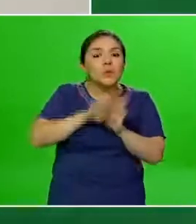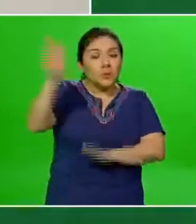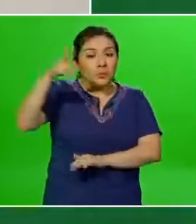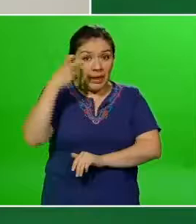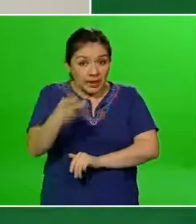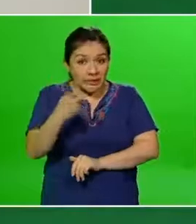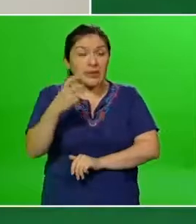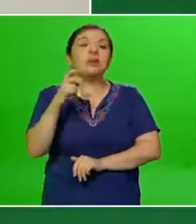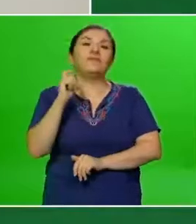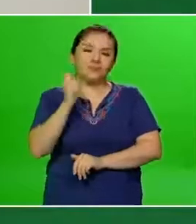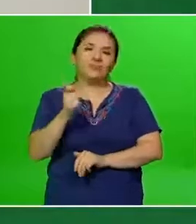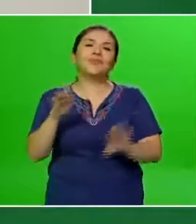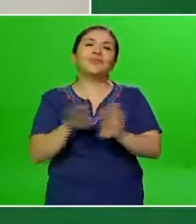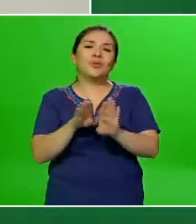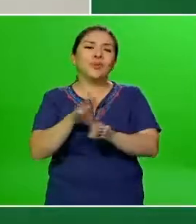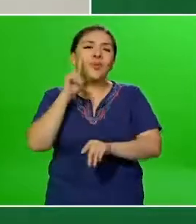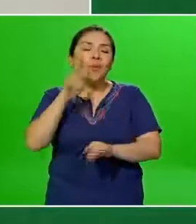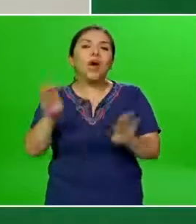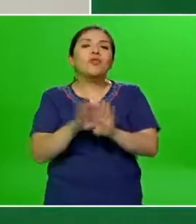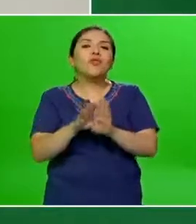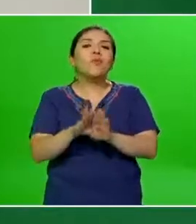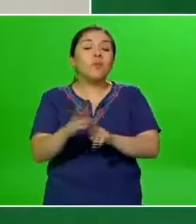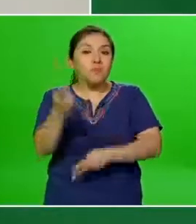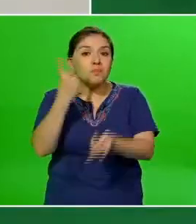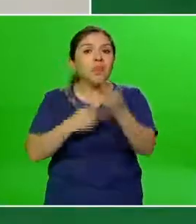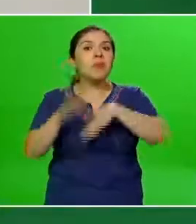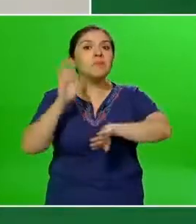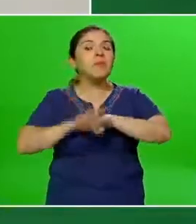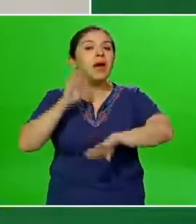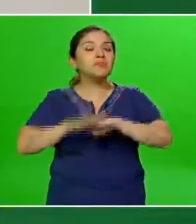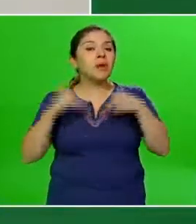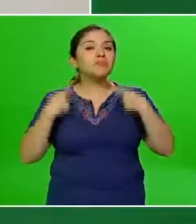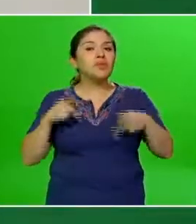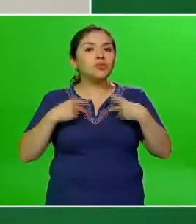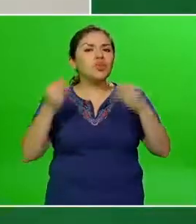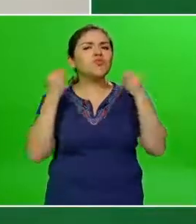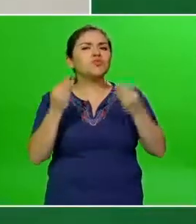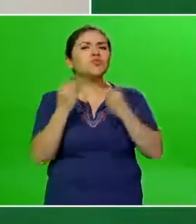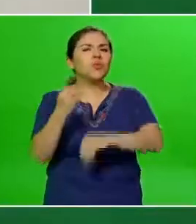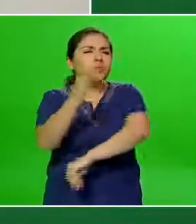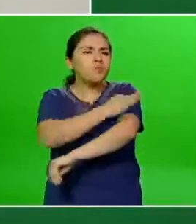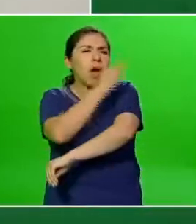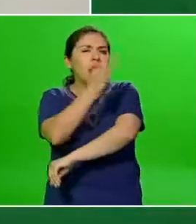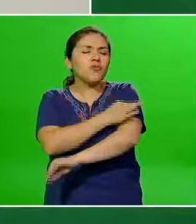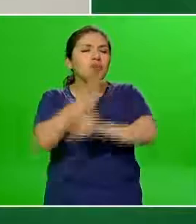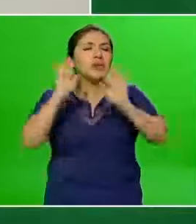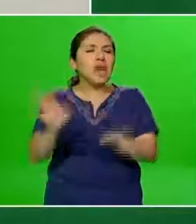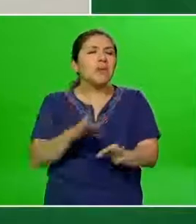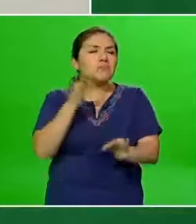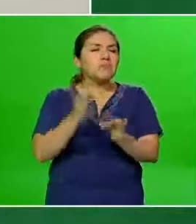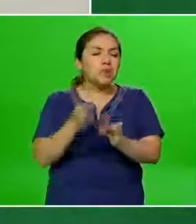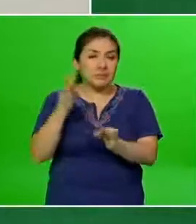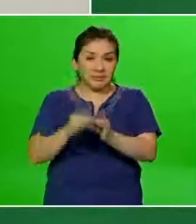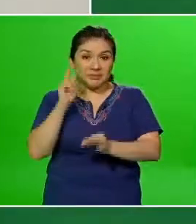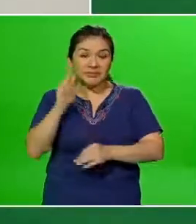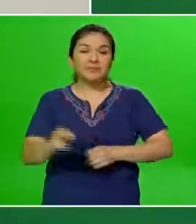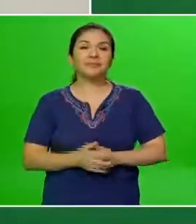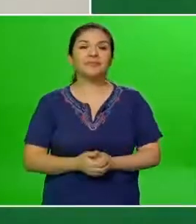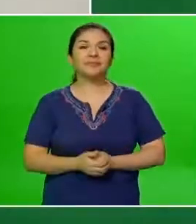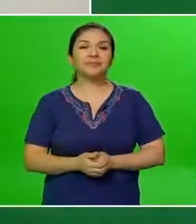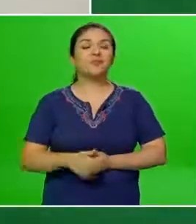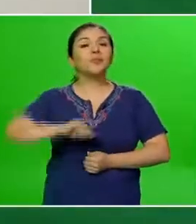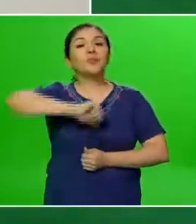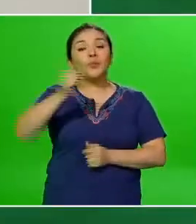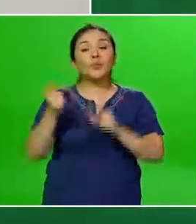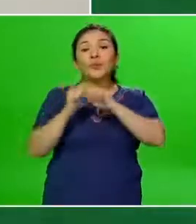está reflejando precisamente el avance importante día con día de la Estrategia Nacional de Vacunación. Si vemos